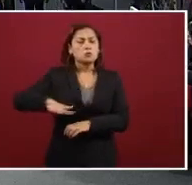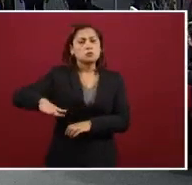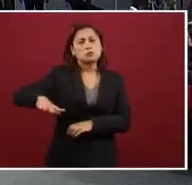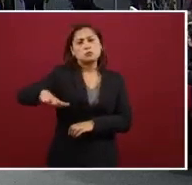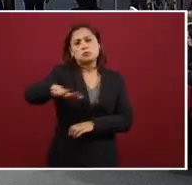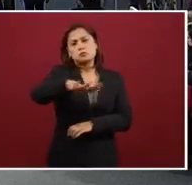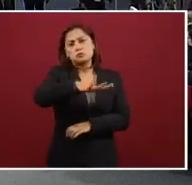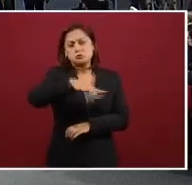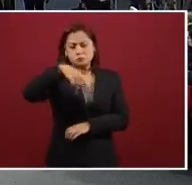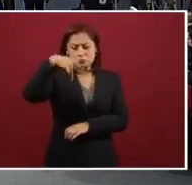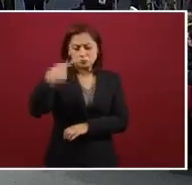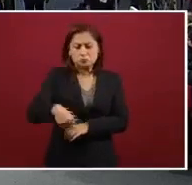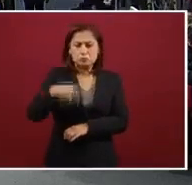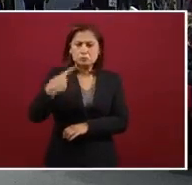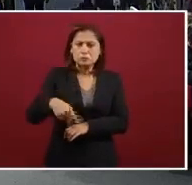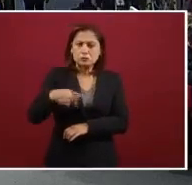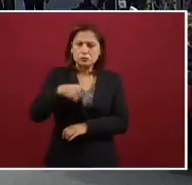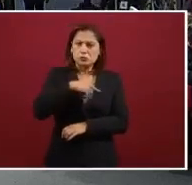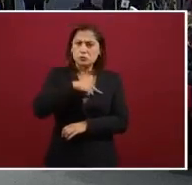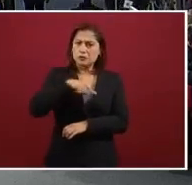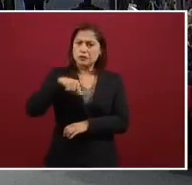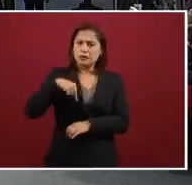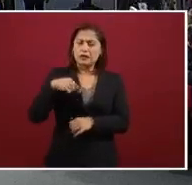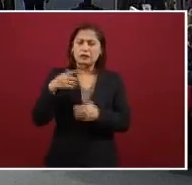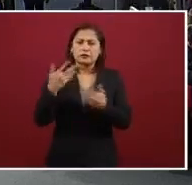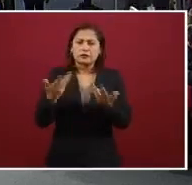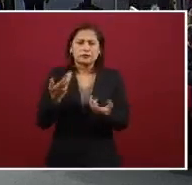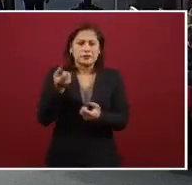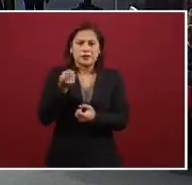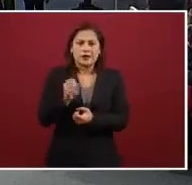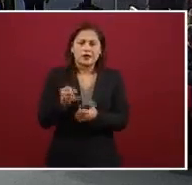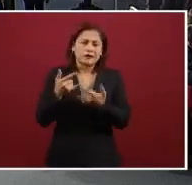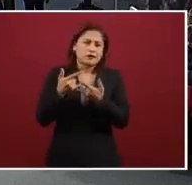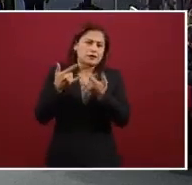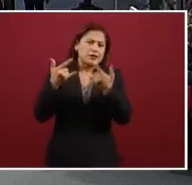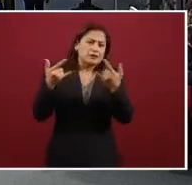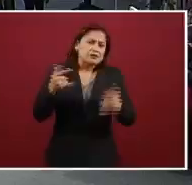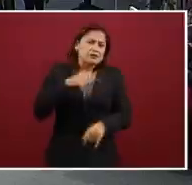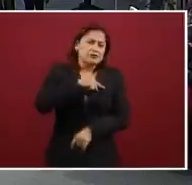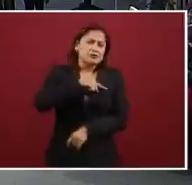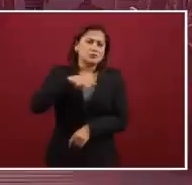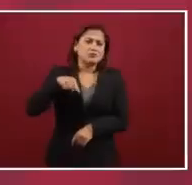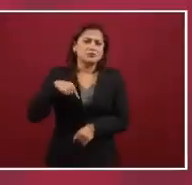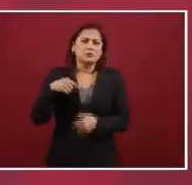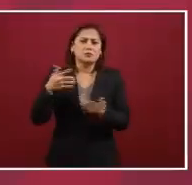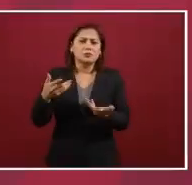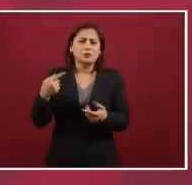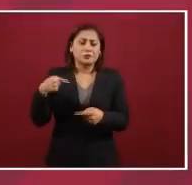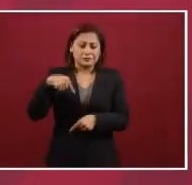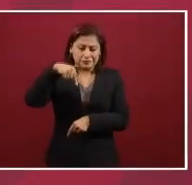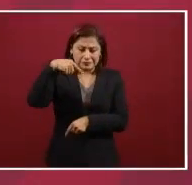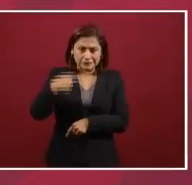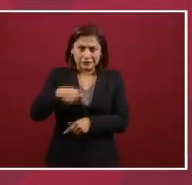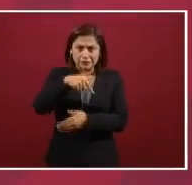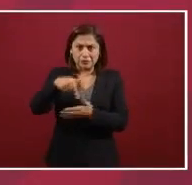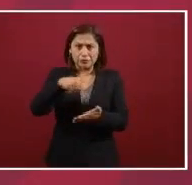nuestra historia, porque este palacio tiene pues 500 años